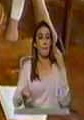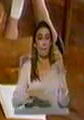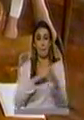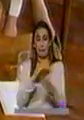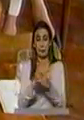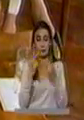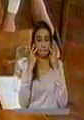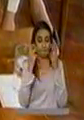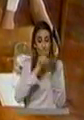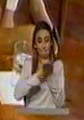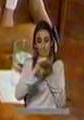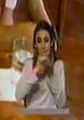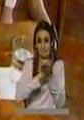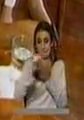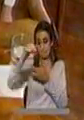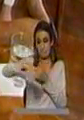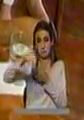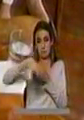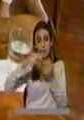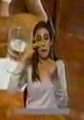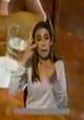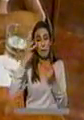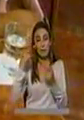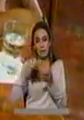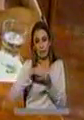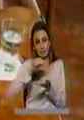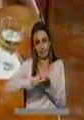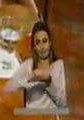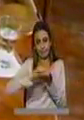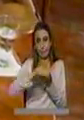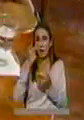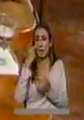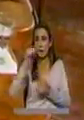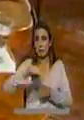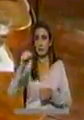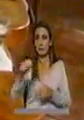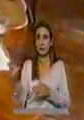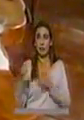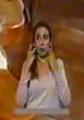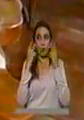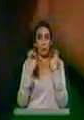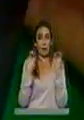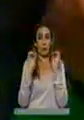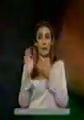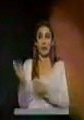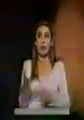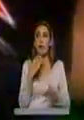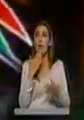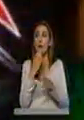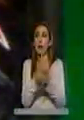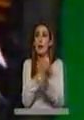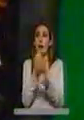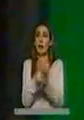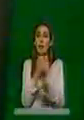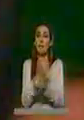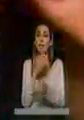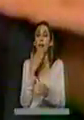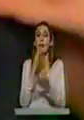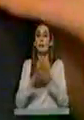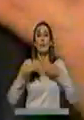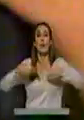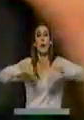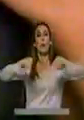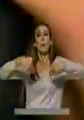están escribiendo que quieren venir a ver el proceso del café. Hay personas que creen que el café solamente lo encuentran en el